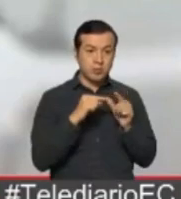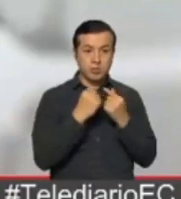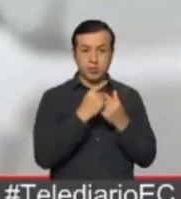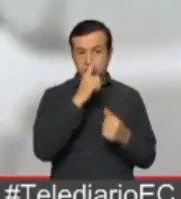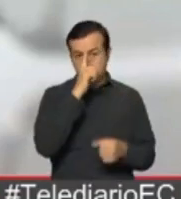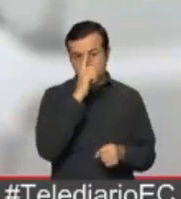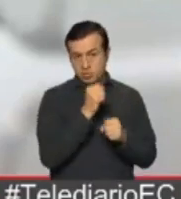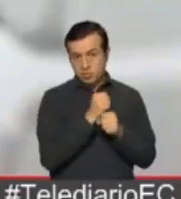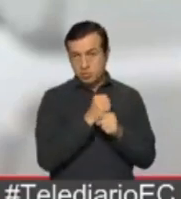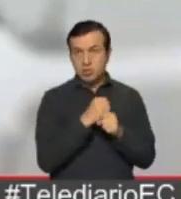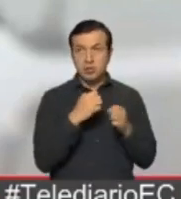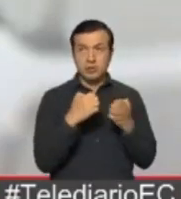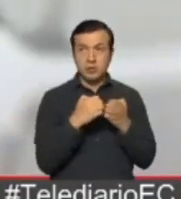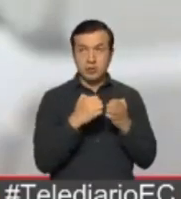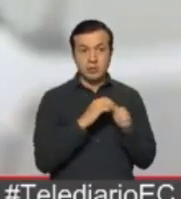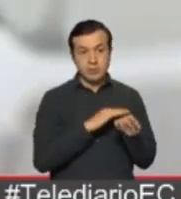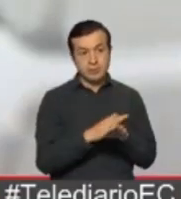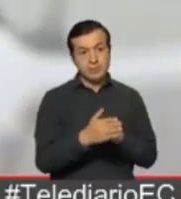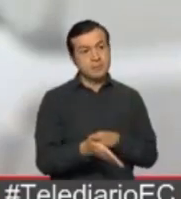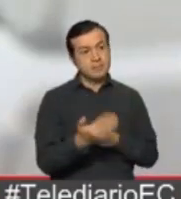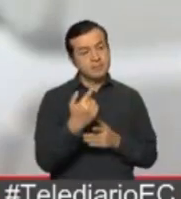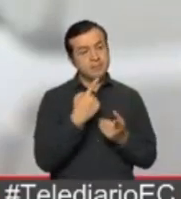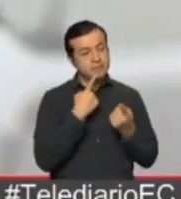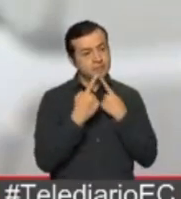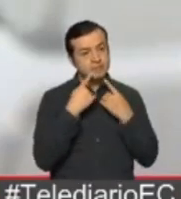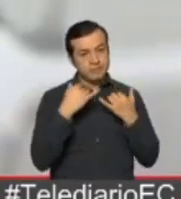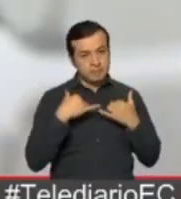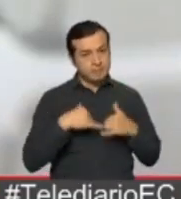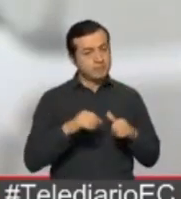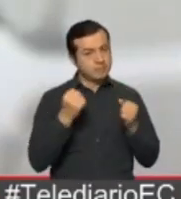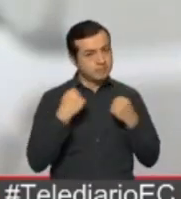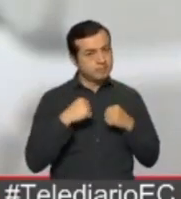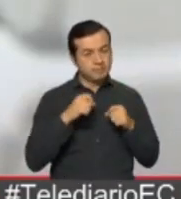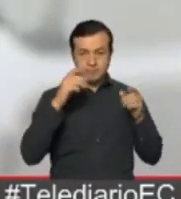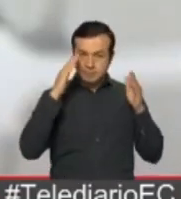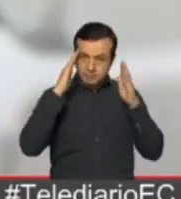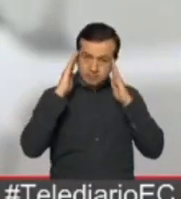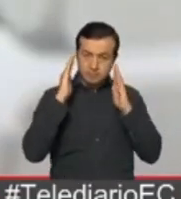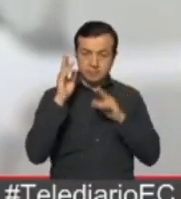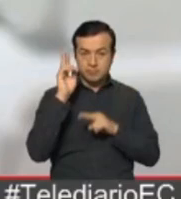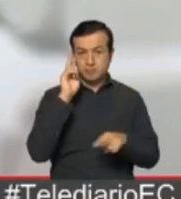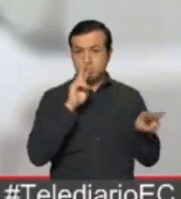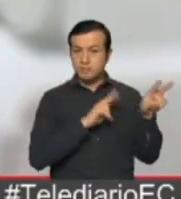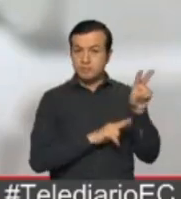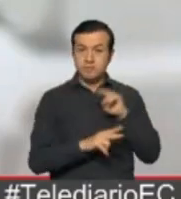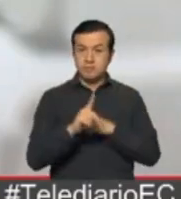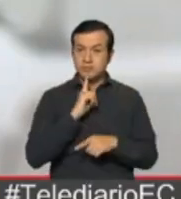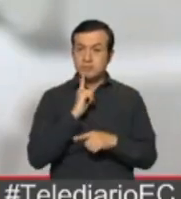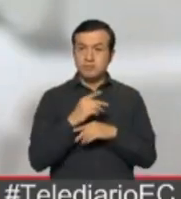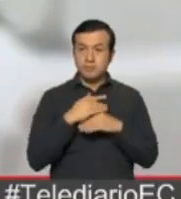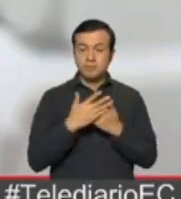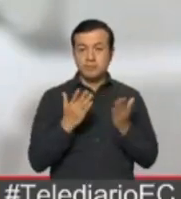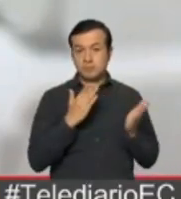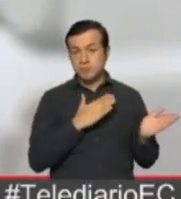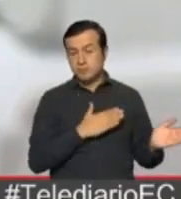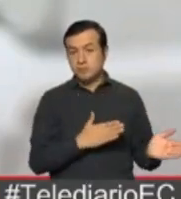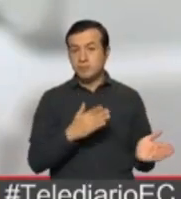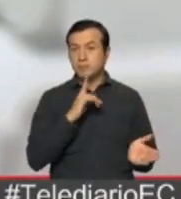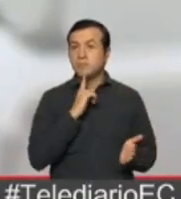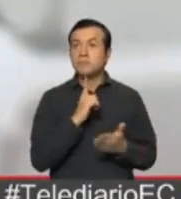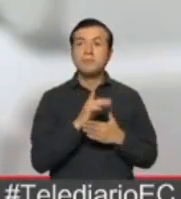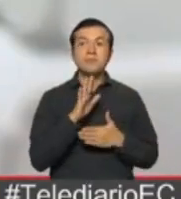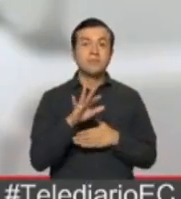con el equipo que ellos nos han invitado cordialmente para seguir profundizando el análisis porque esto precisa esa